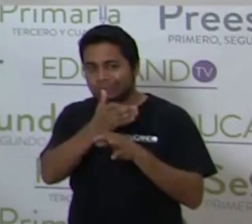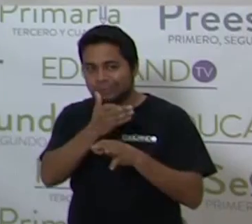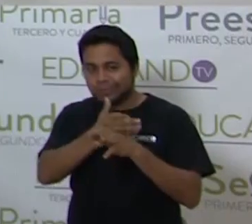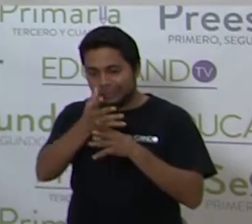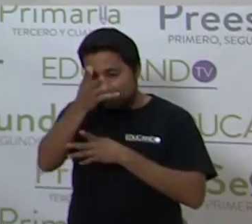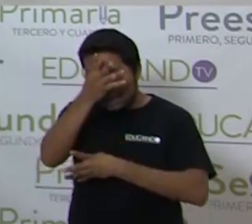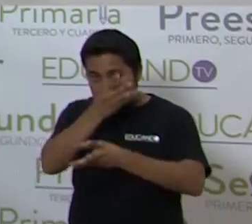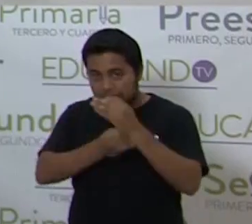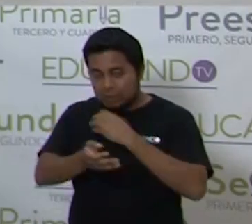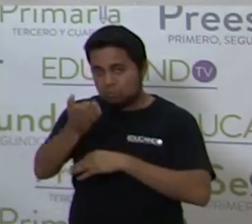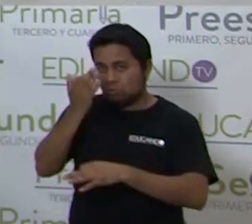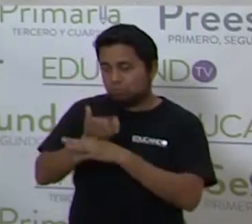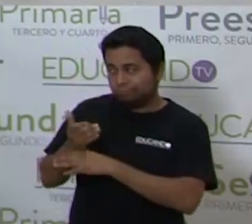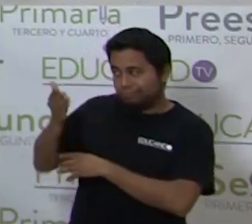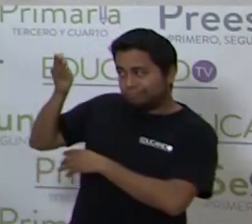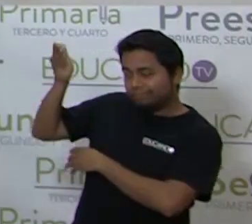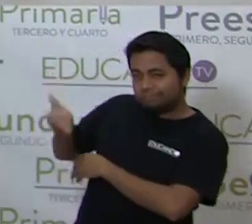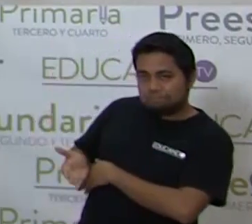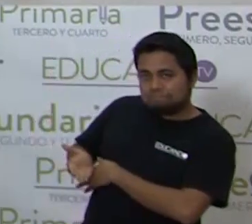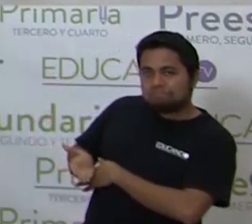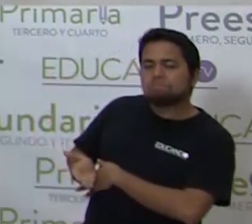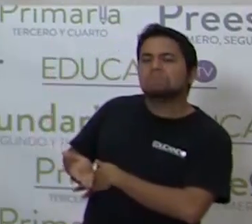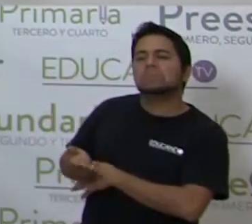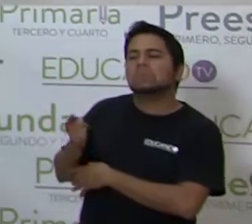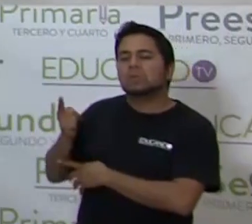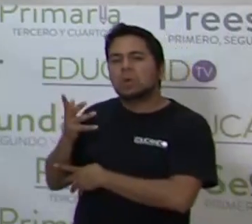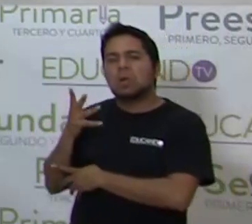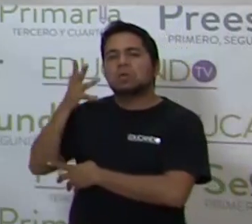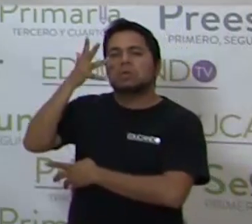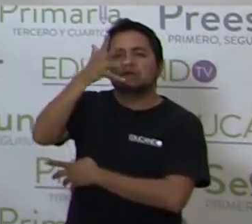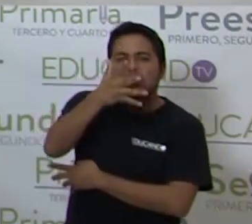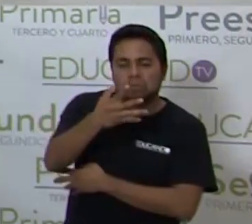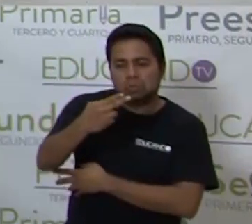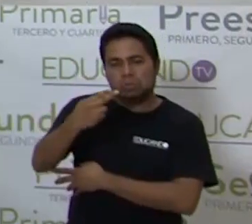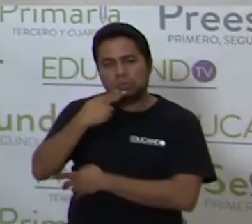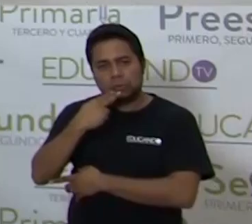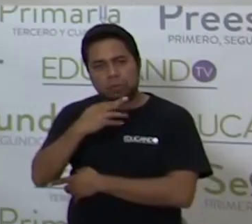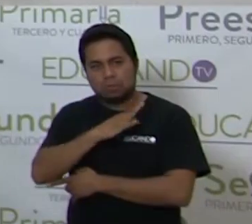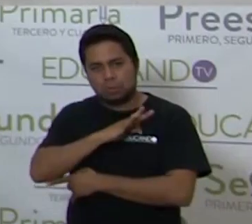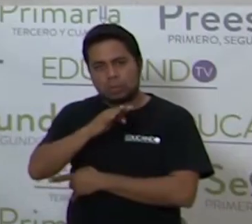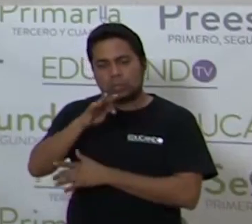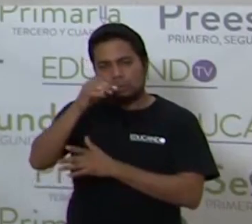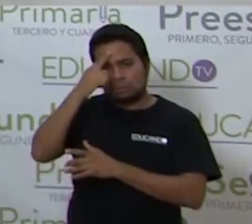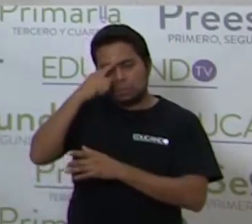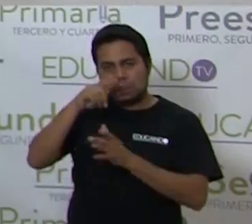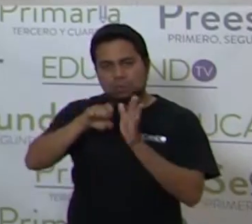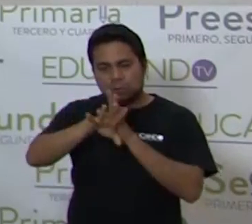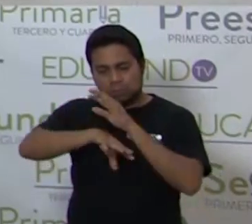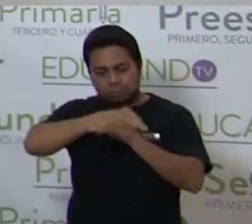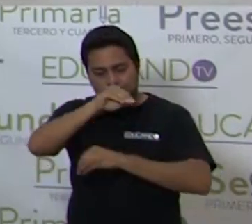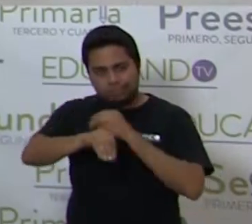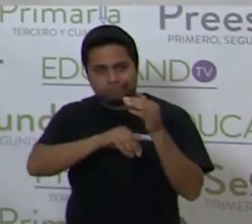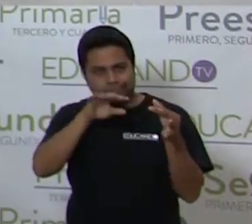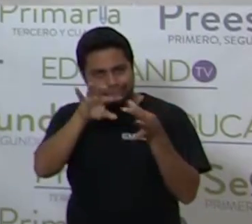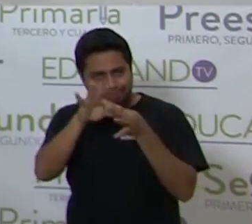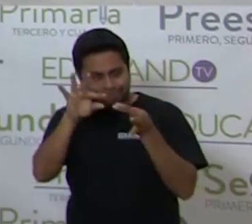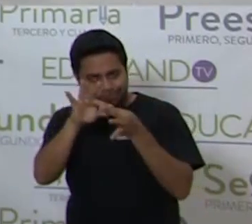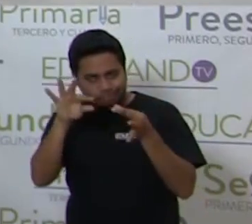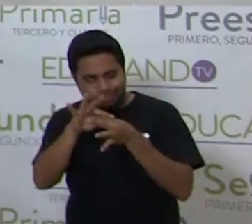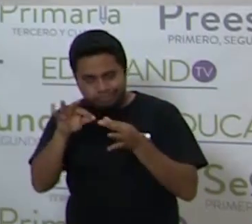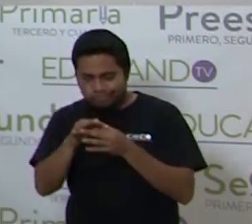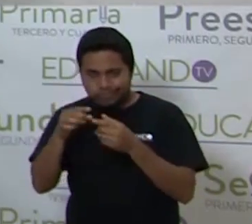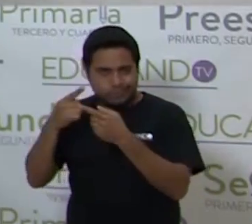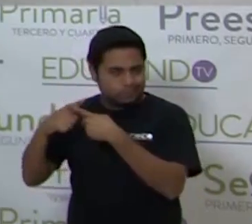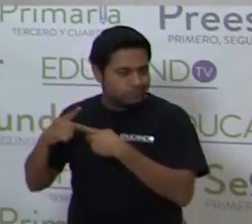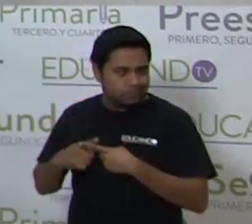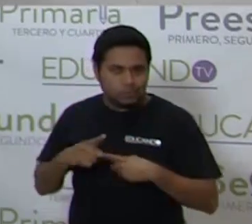estos momentos podamos utilizarlo en algunas instrucciones al momento de poder trasladar y convertir